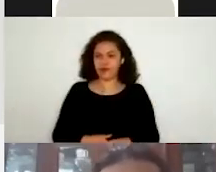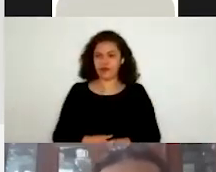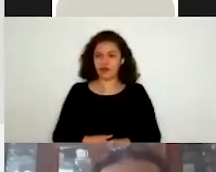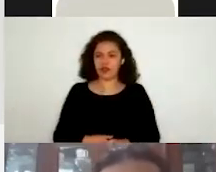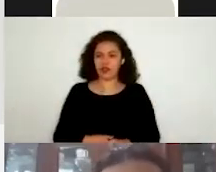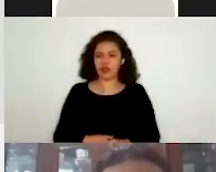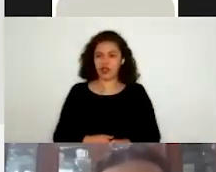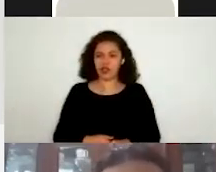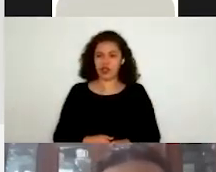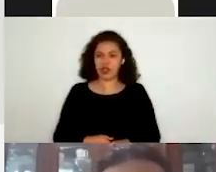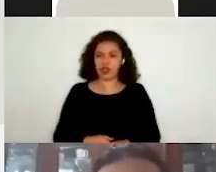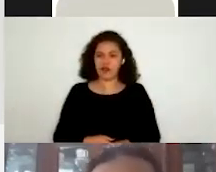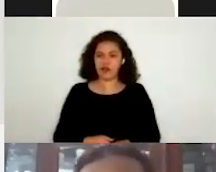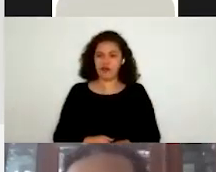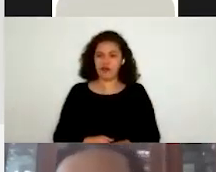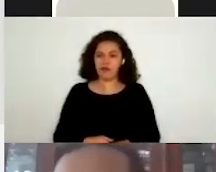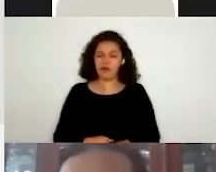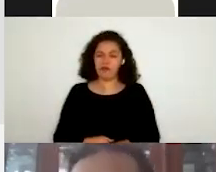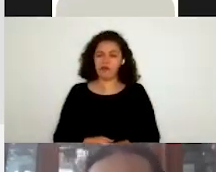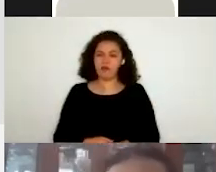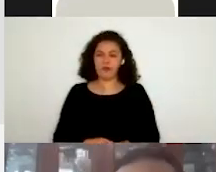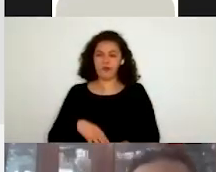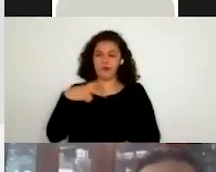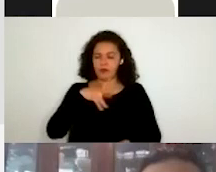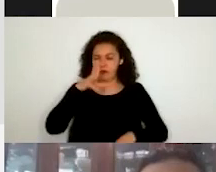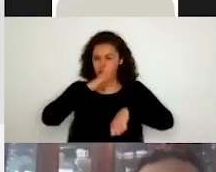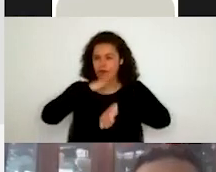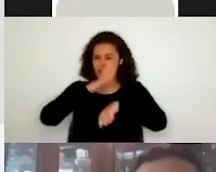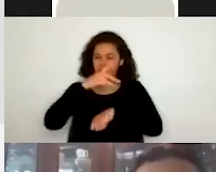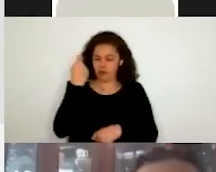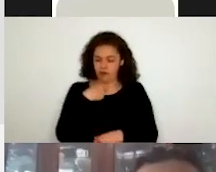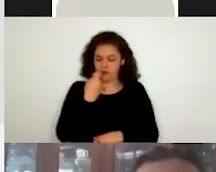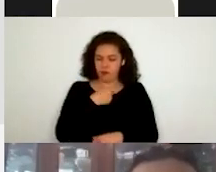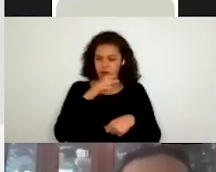y la dirección del mismo. Esto es para una mayor identificación.